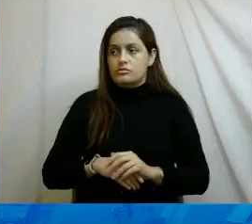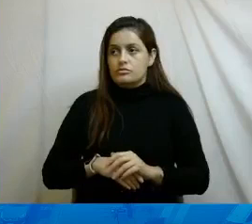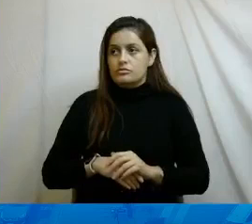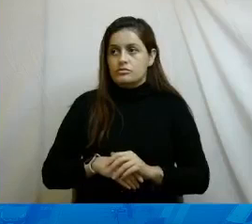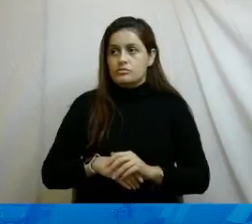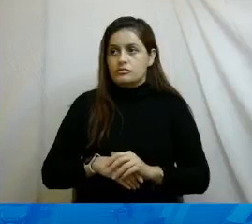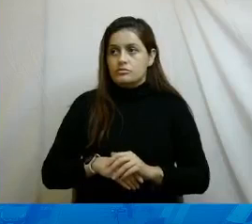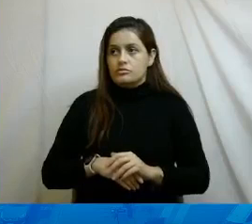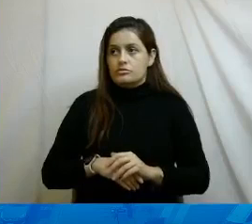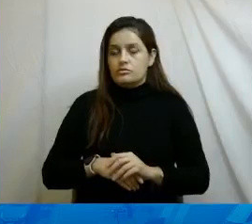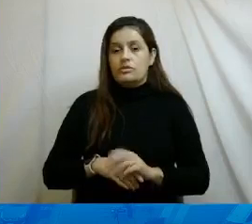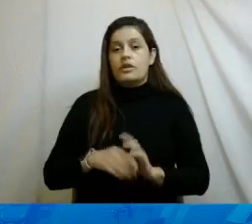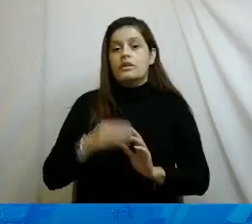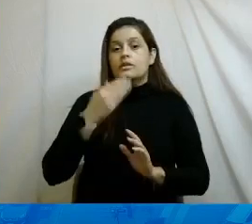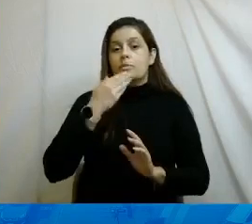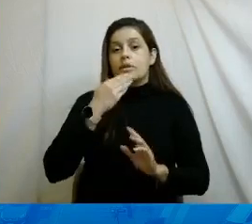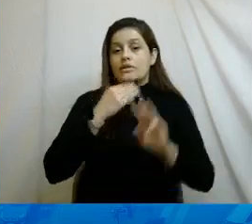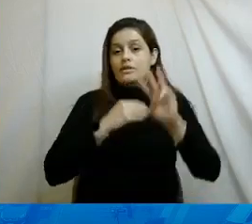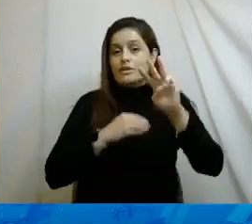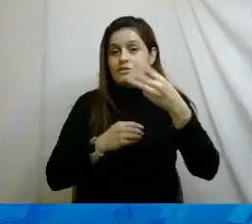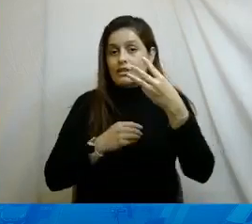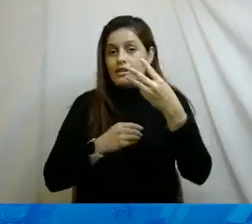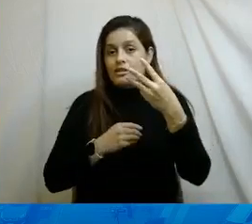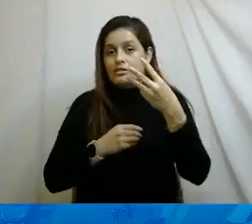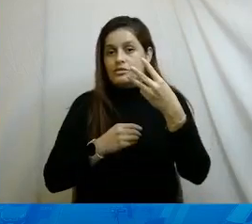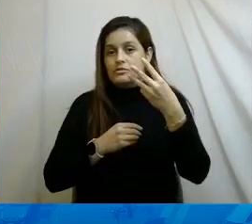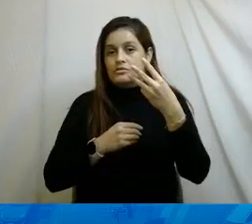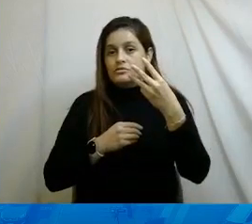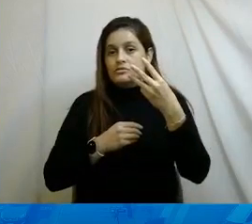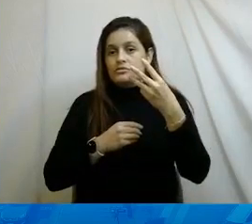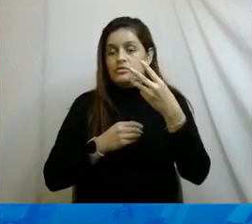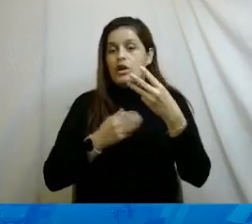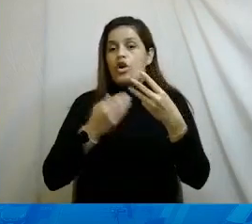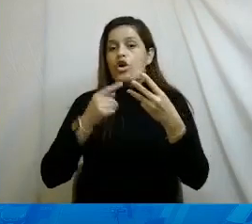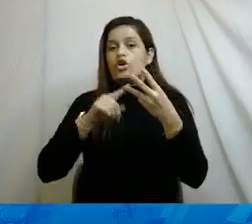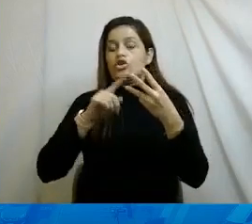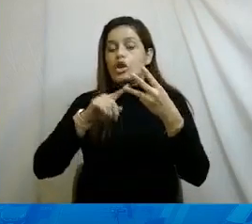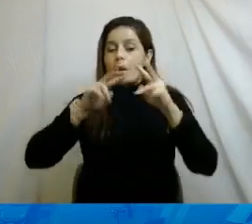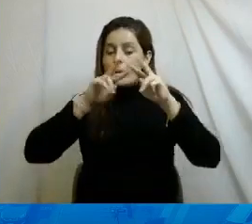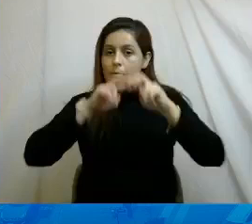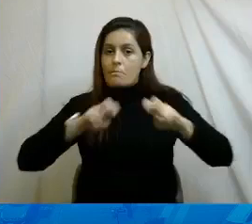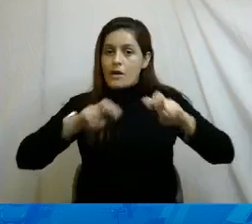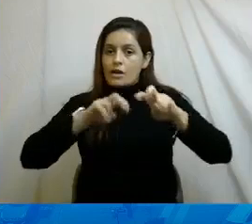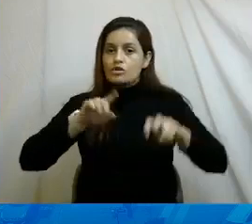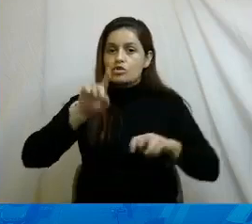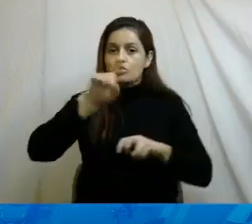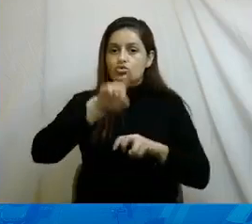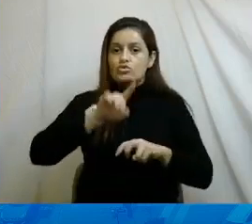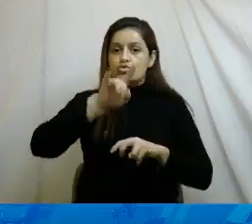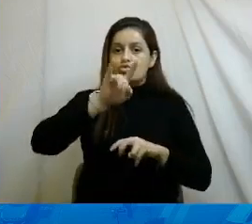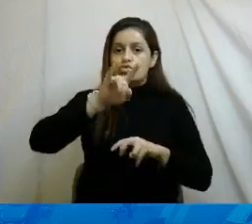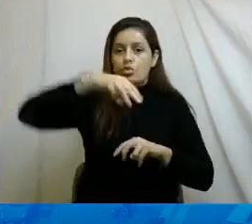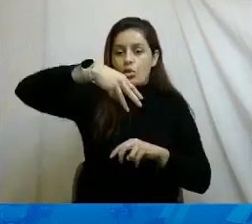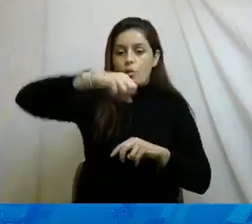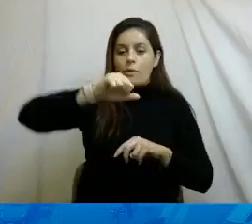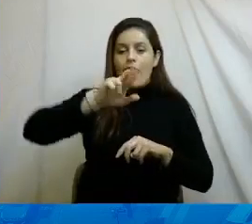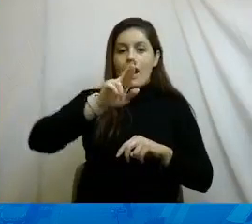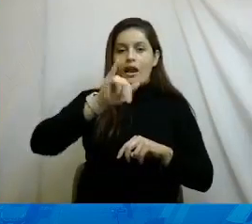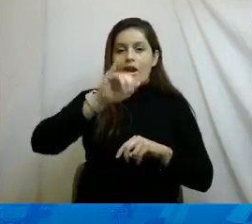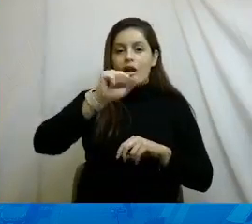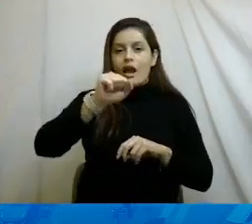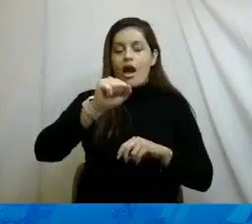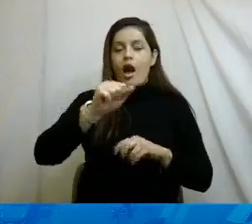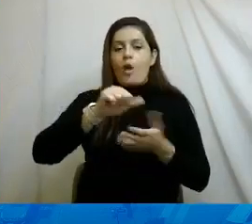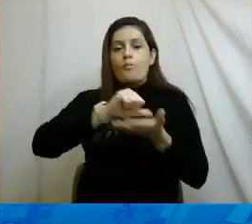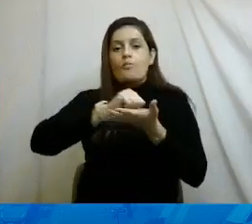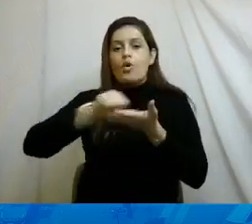vertedero. Y la tercera corresponde a una investigación sumaria por unas multas TAC, que eso está en una